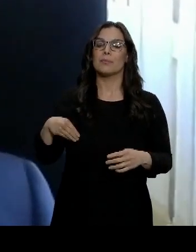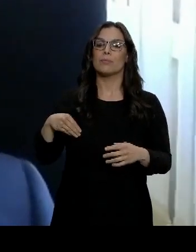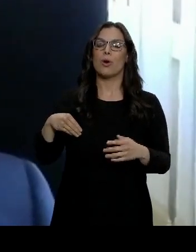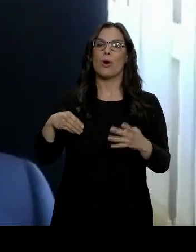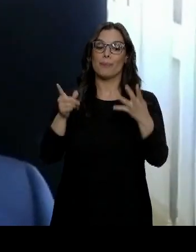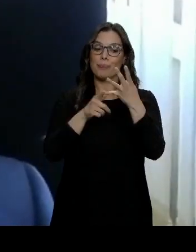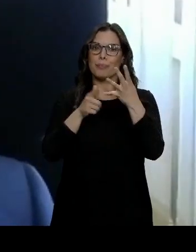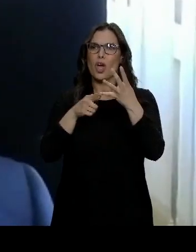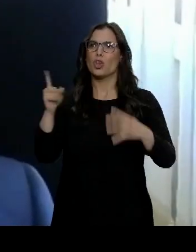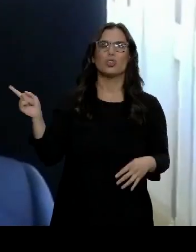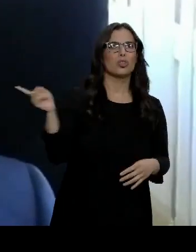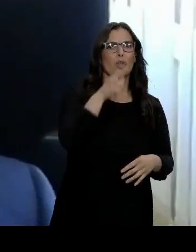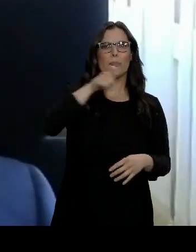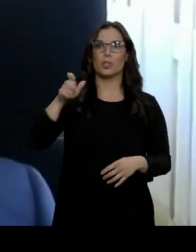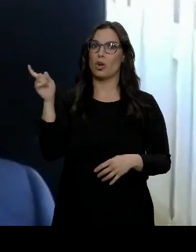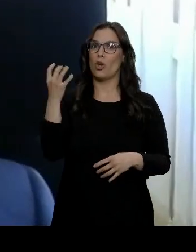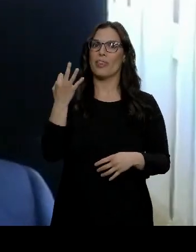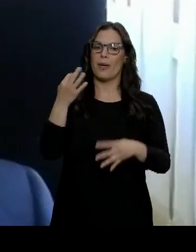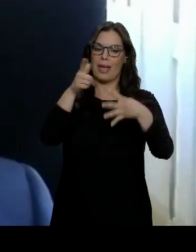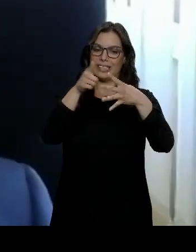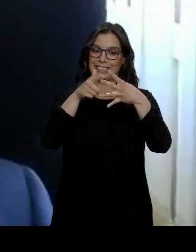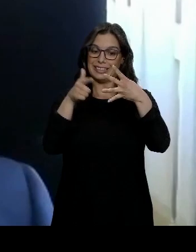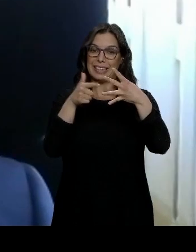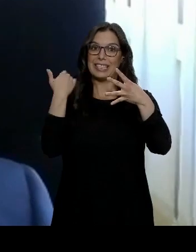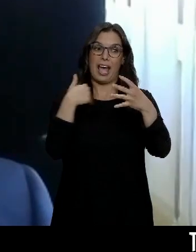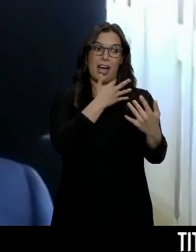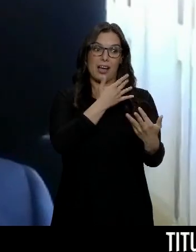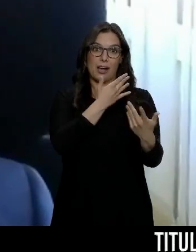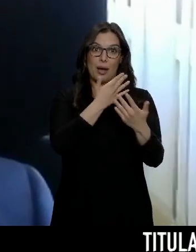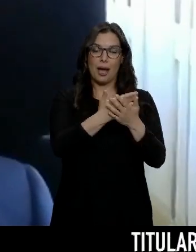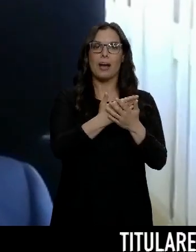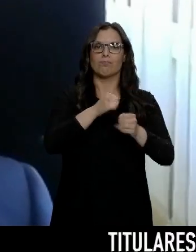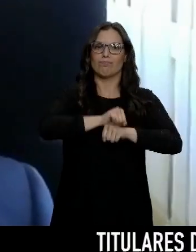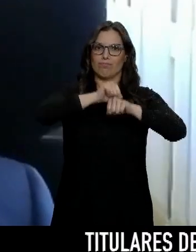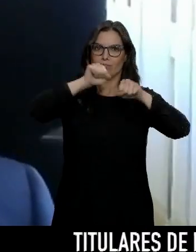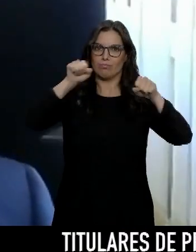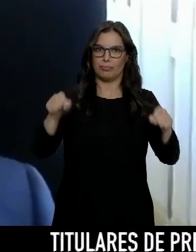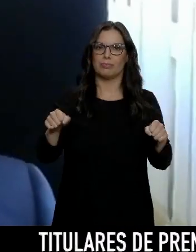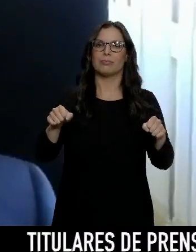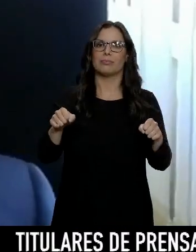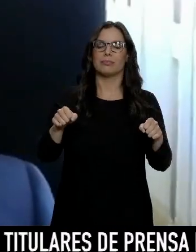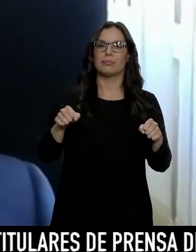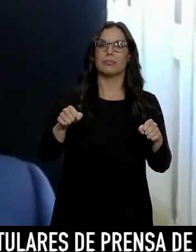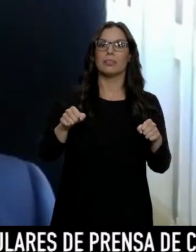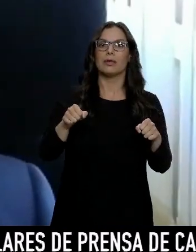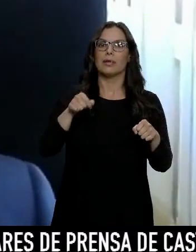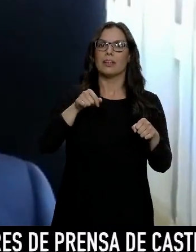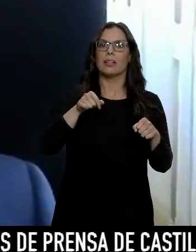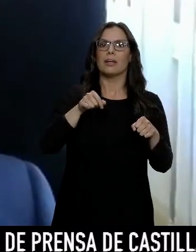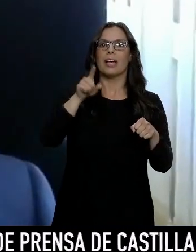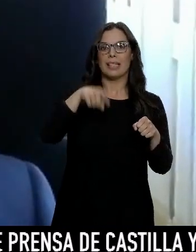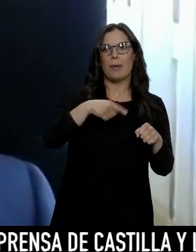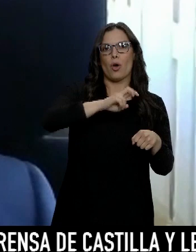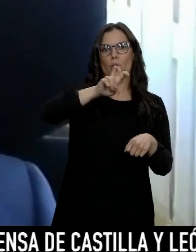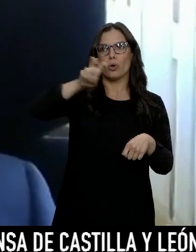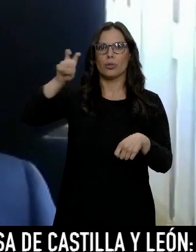que también consolidar que el resto de las vacunas que forman parte del escenario de este tipo de productos empiecen a llegar de